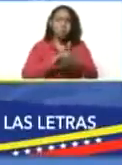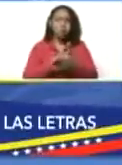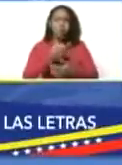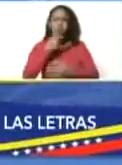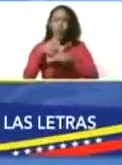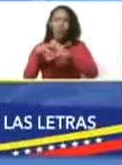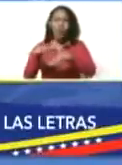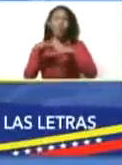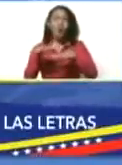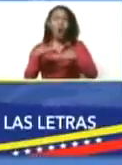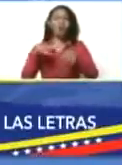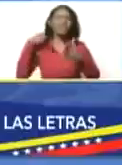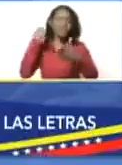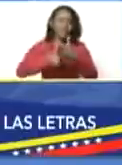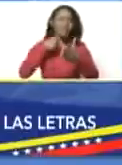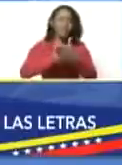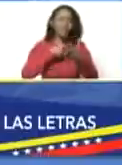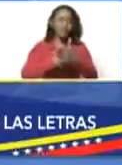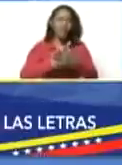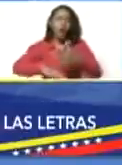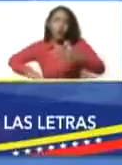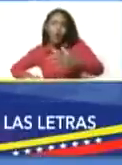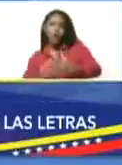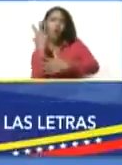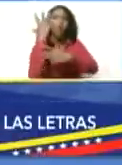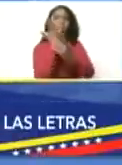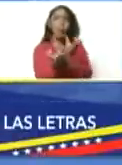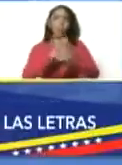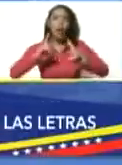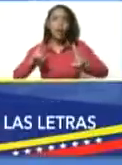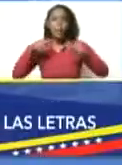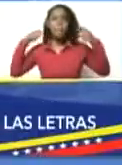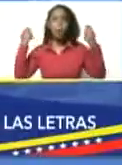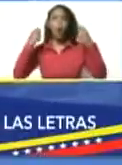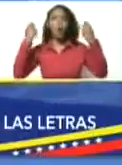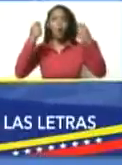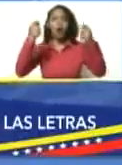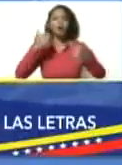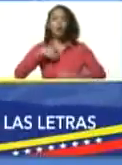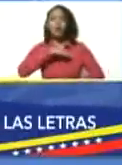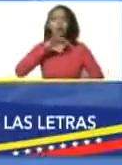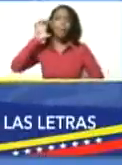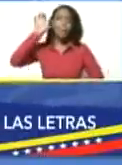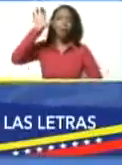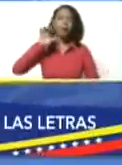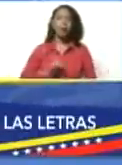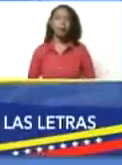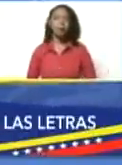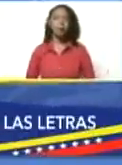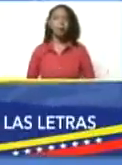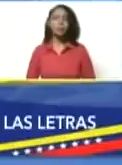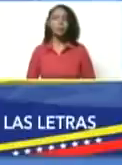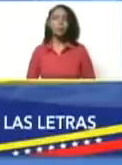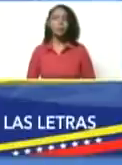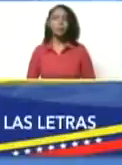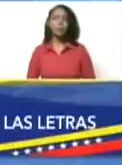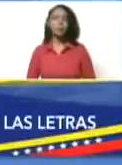hermosa batalla, por la refundación democrática y popular de nuestra patria.